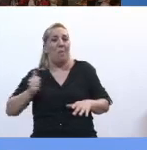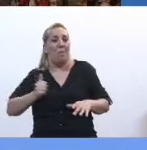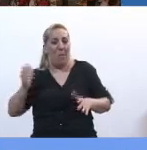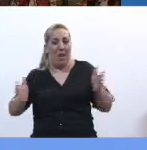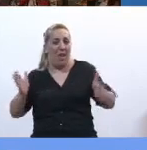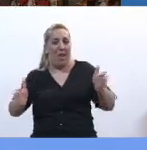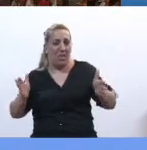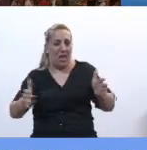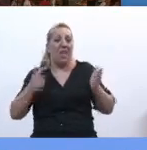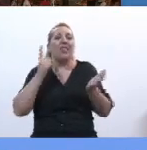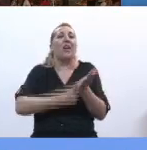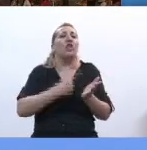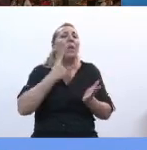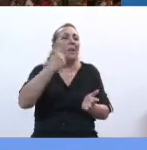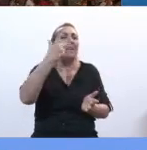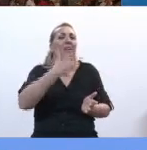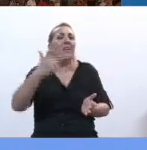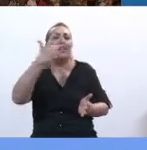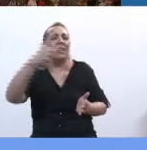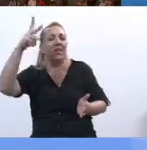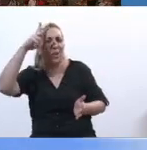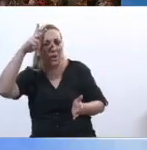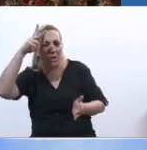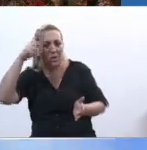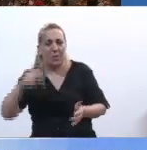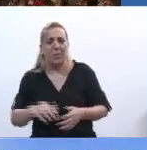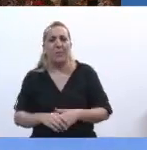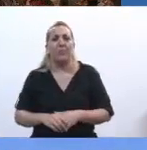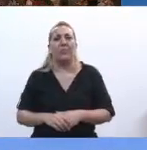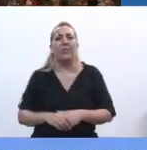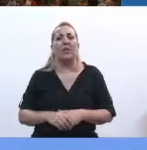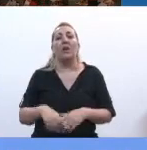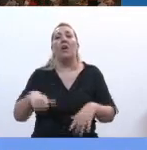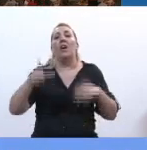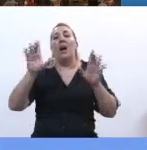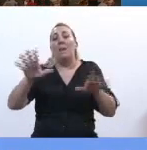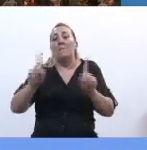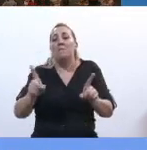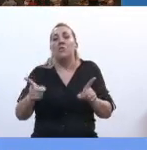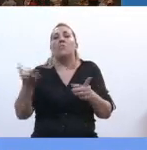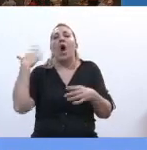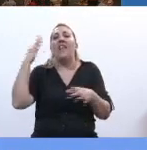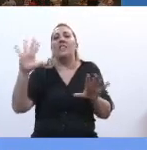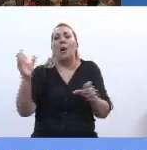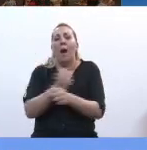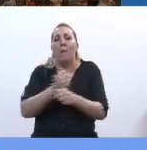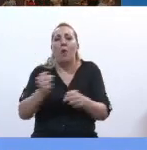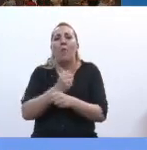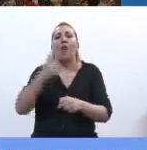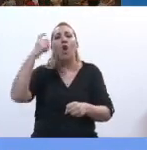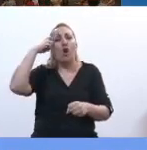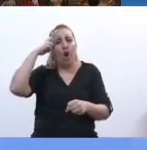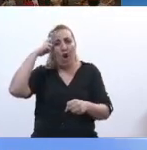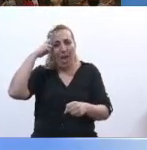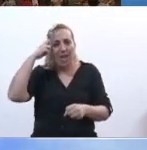veintiún mil 338 se vuelve a nublar lo que se ve de sancionado por el congreso en el gobierno